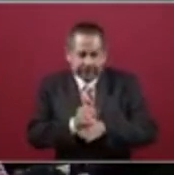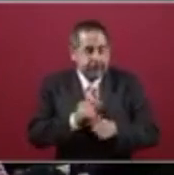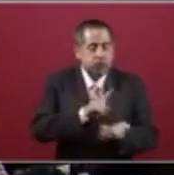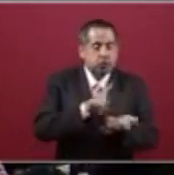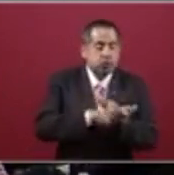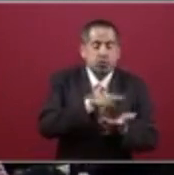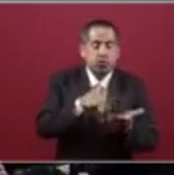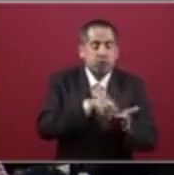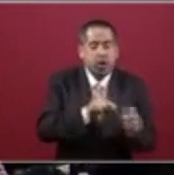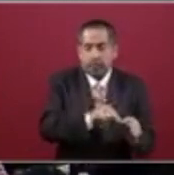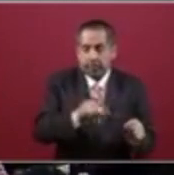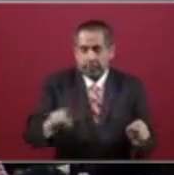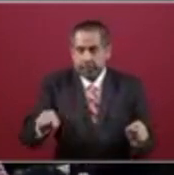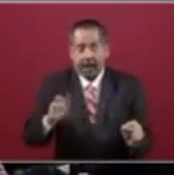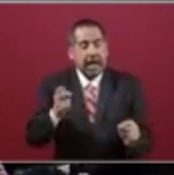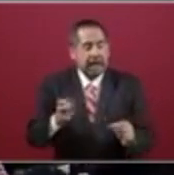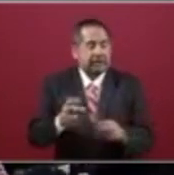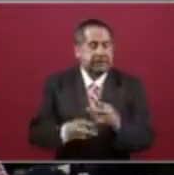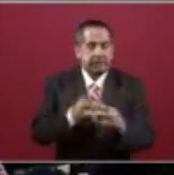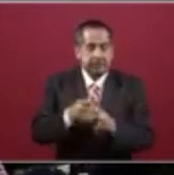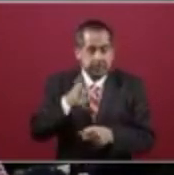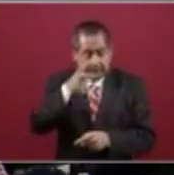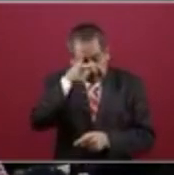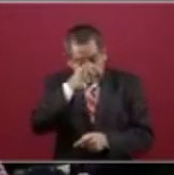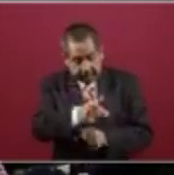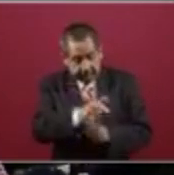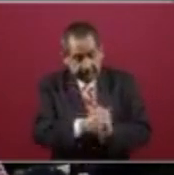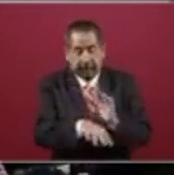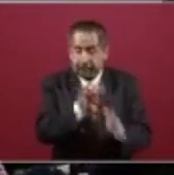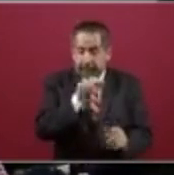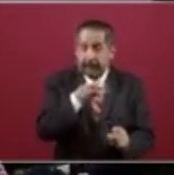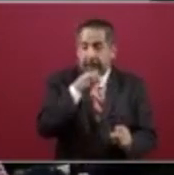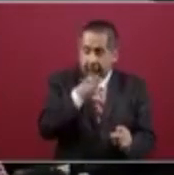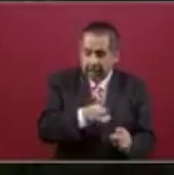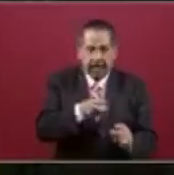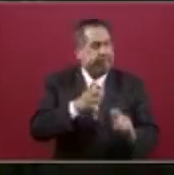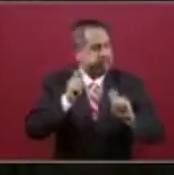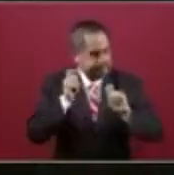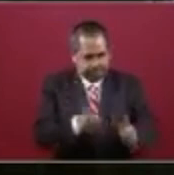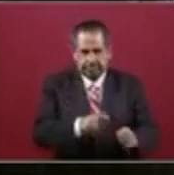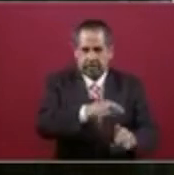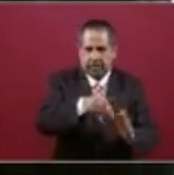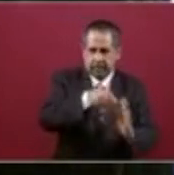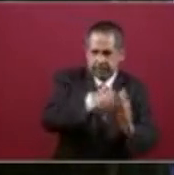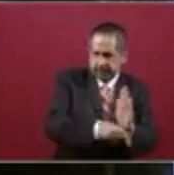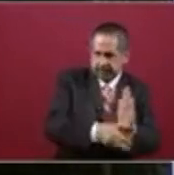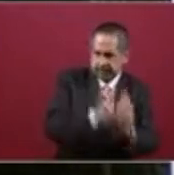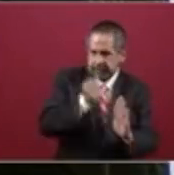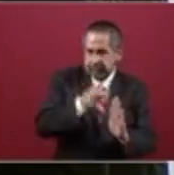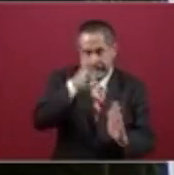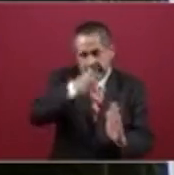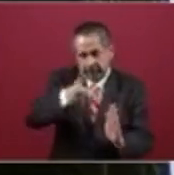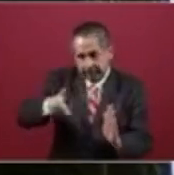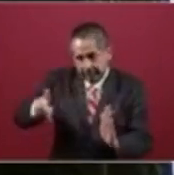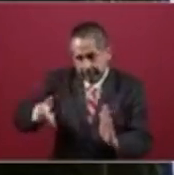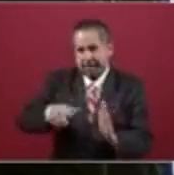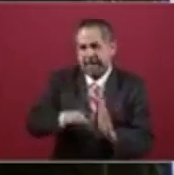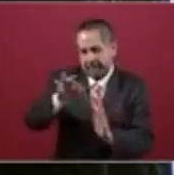importante. Todo lo que se vaya encontrando, los descubrimientos, se van a ir incorporando a la producción. Entonces, a eso se